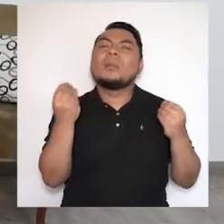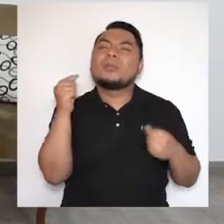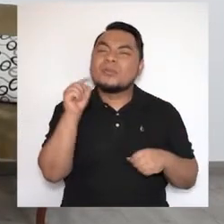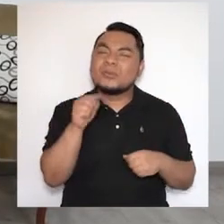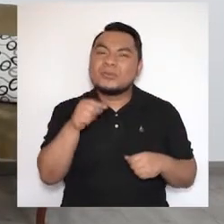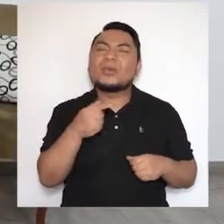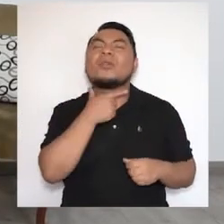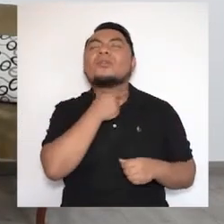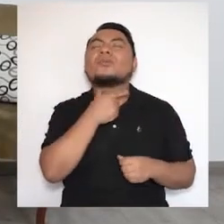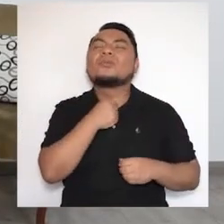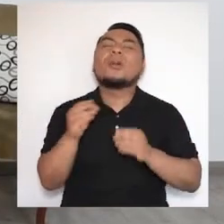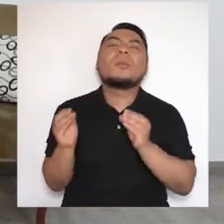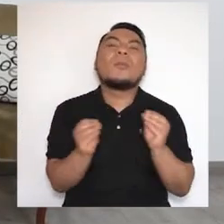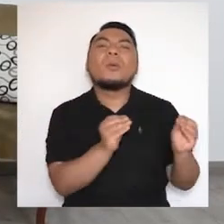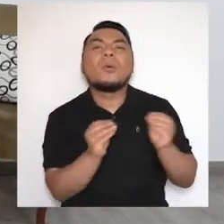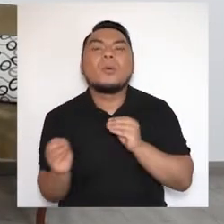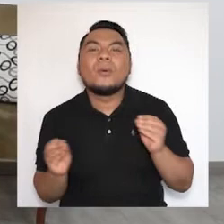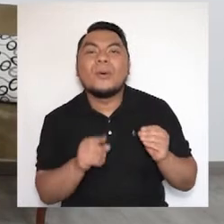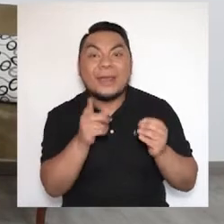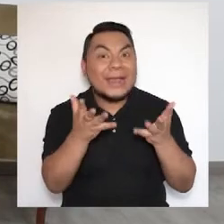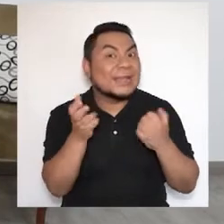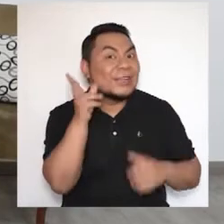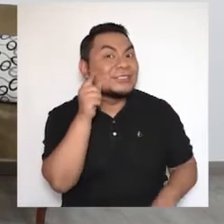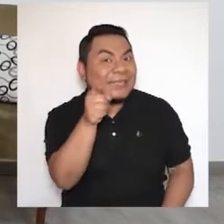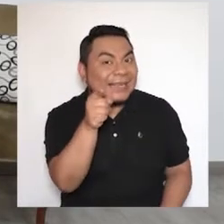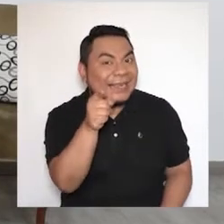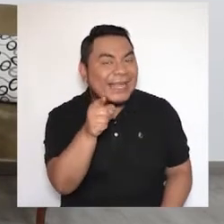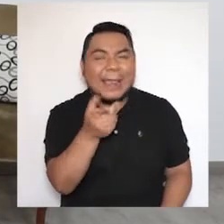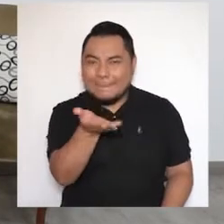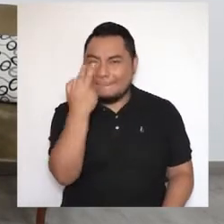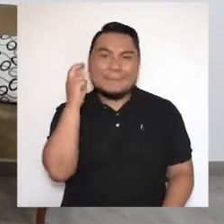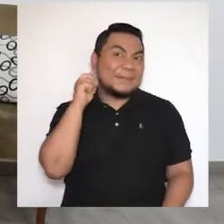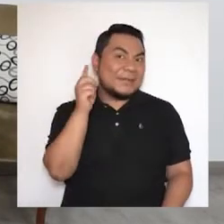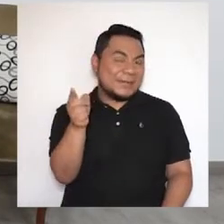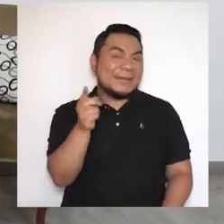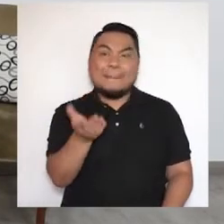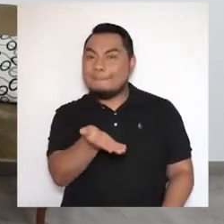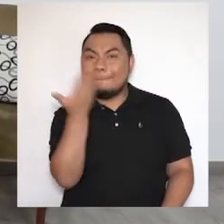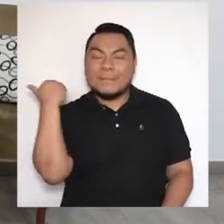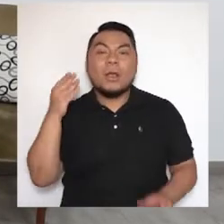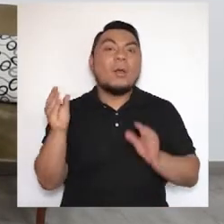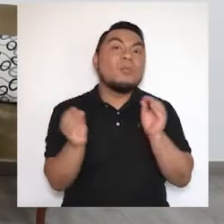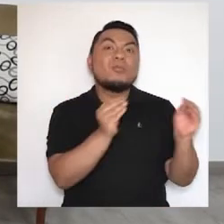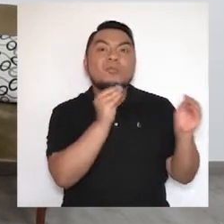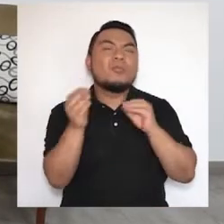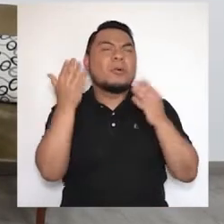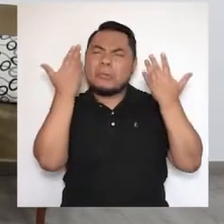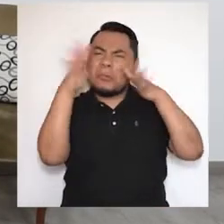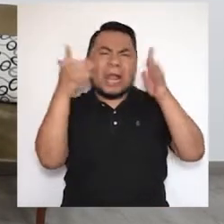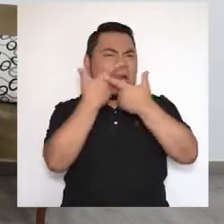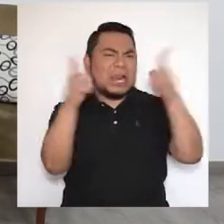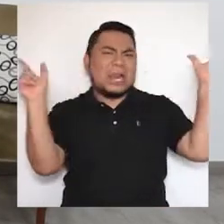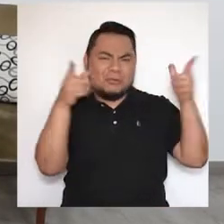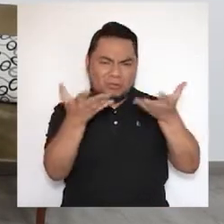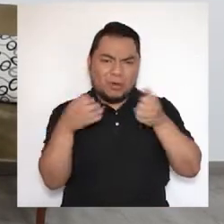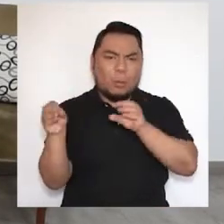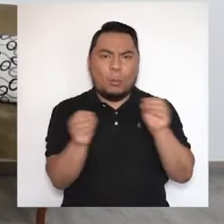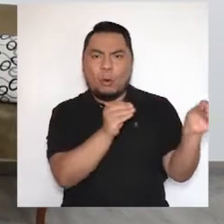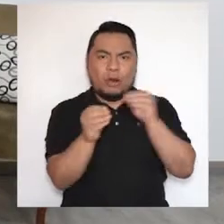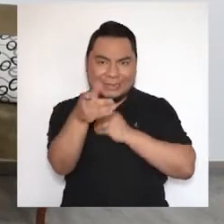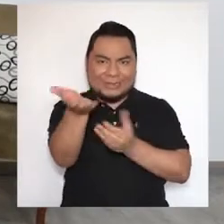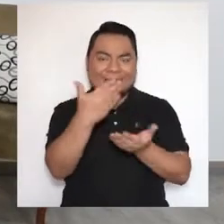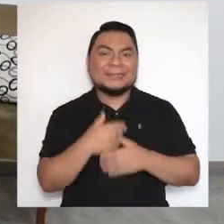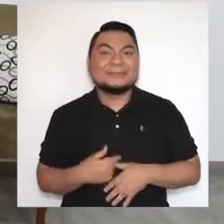encanta moverse. ¿Quieren escucharla? ¡Allá va! Vamos, muévanse como puedan y como quieran.